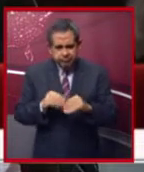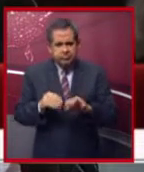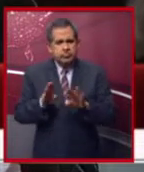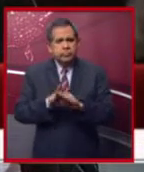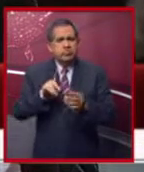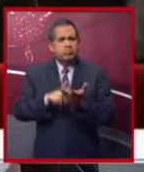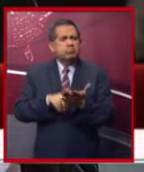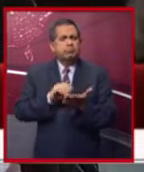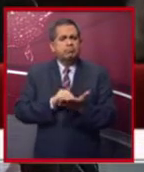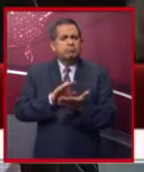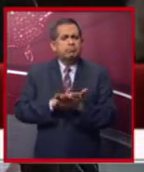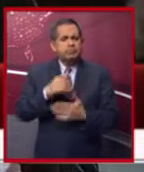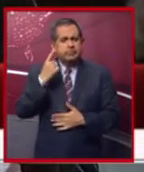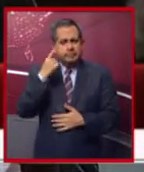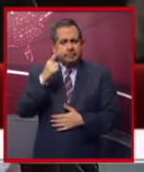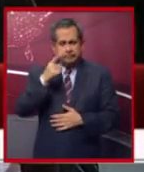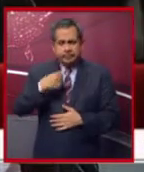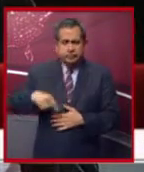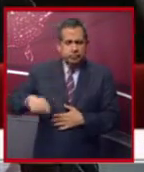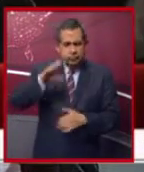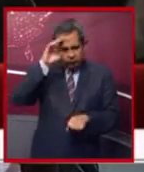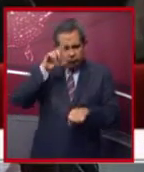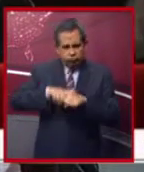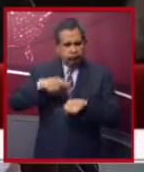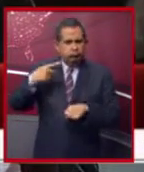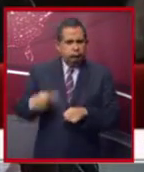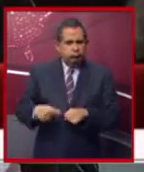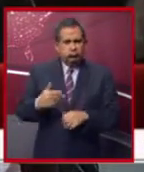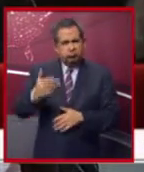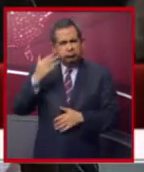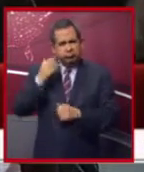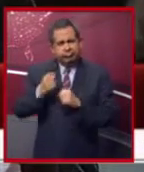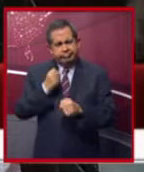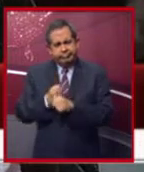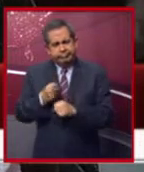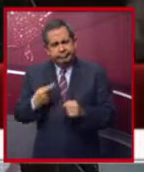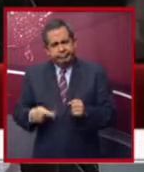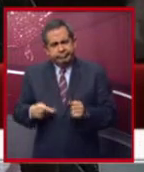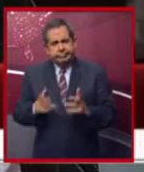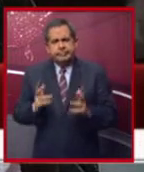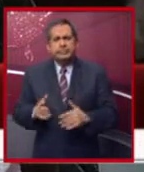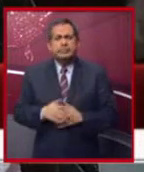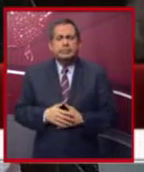para el registro del patrimonio cultural hace algunos años.